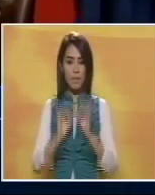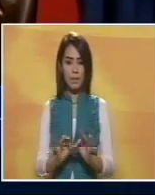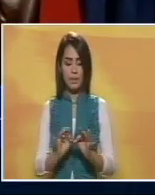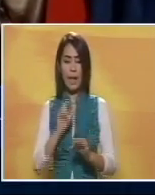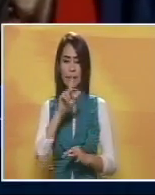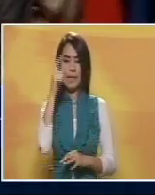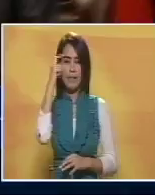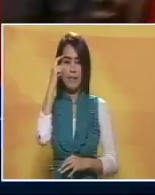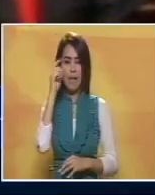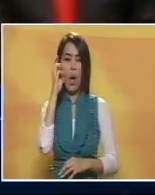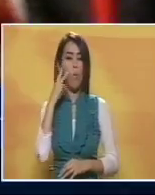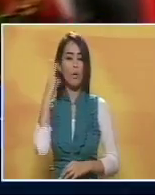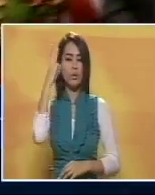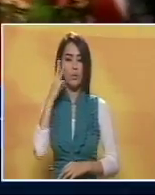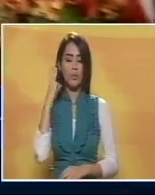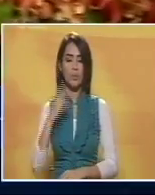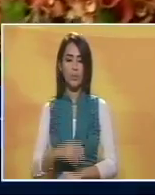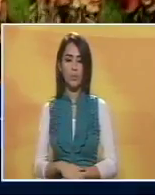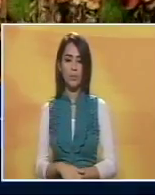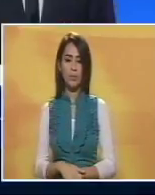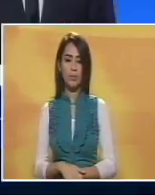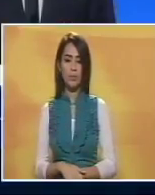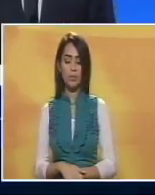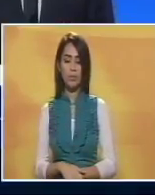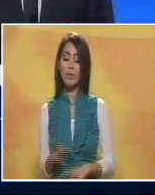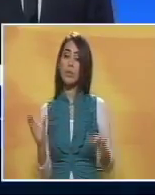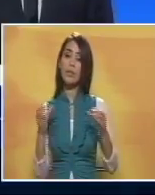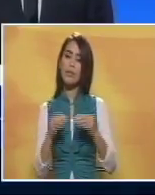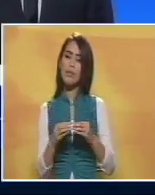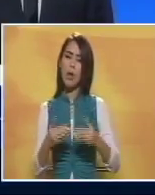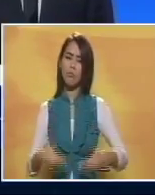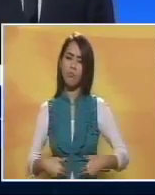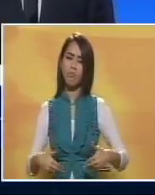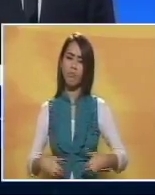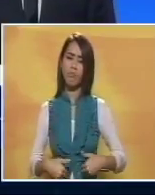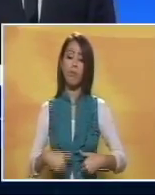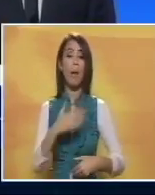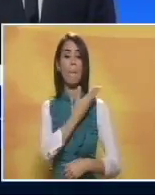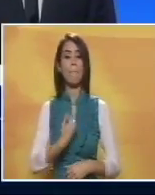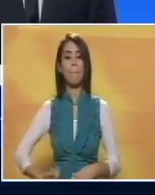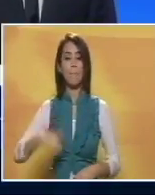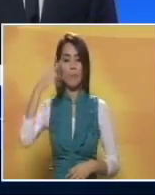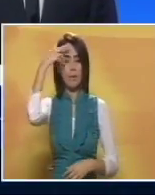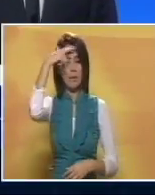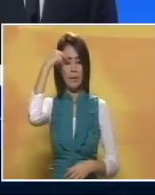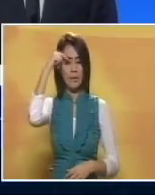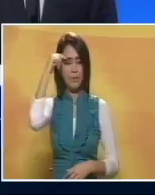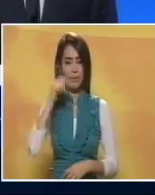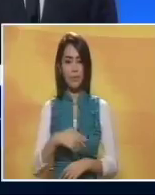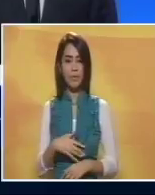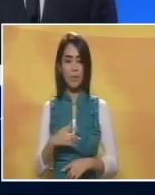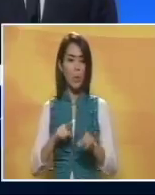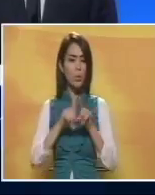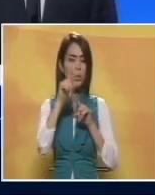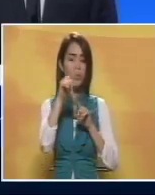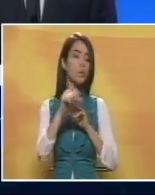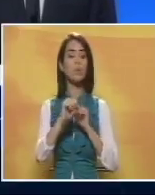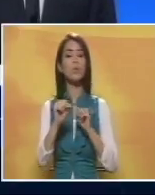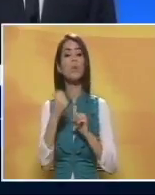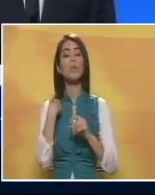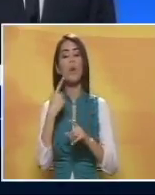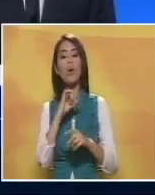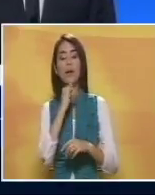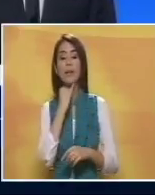3 días a Washington. La reunión busca intentar que Trump siga en el acuerdo nuclear con Irán y evitar